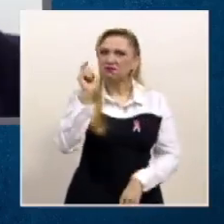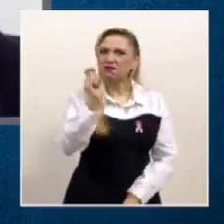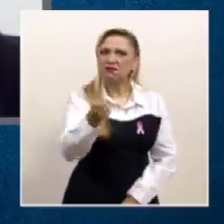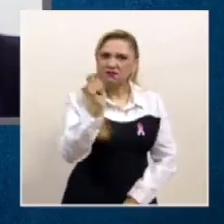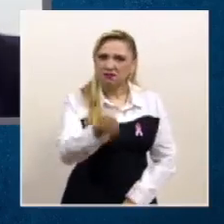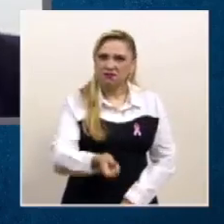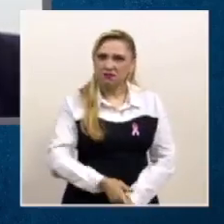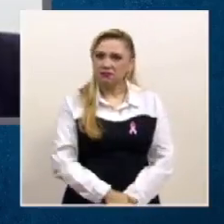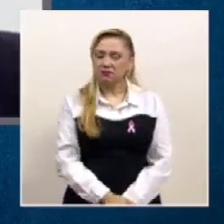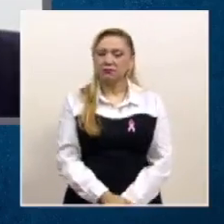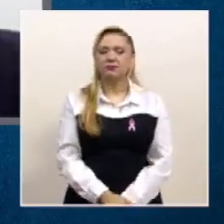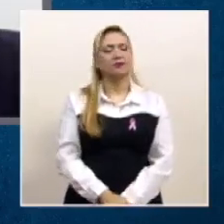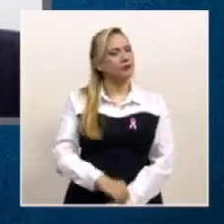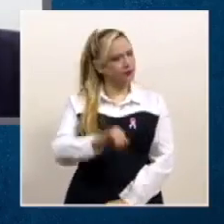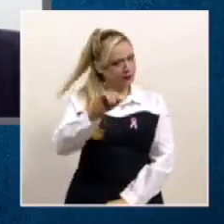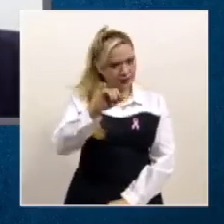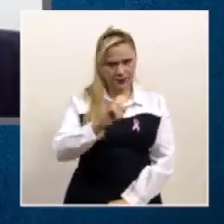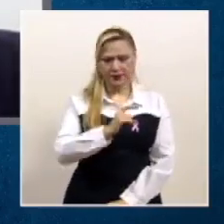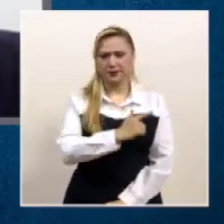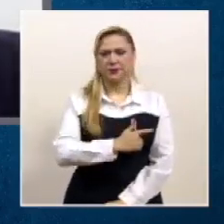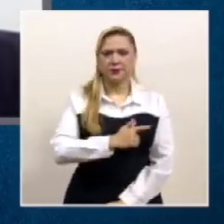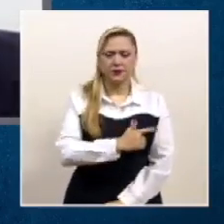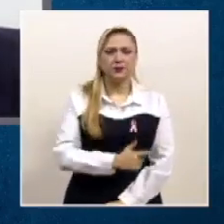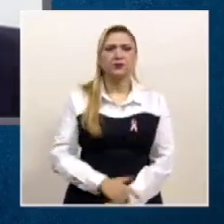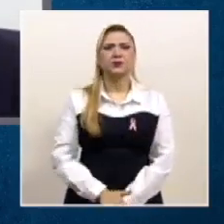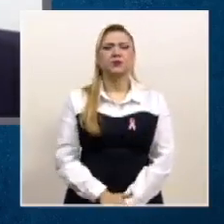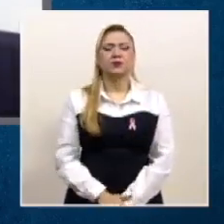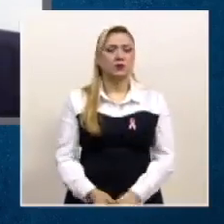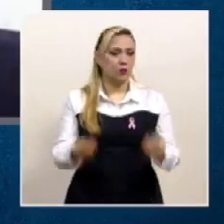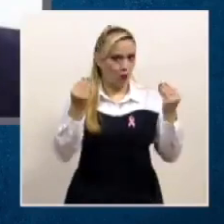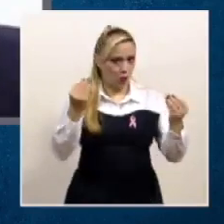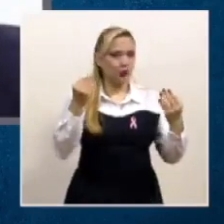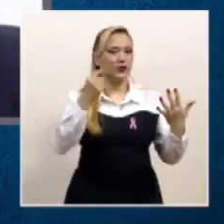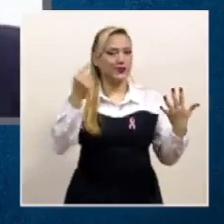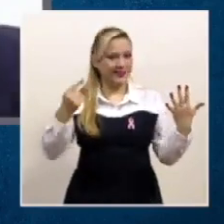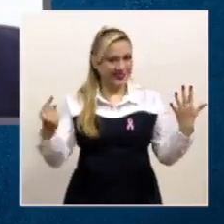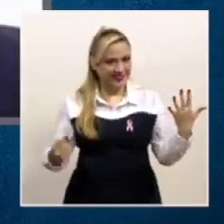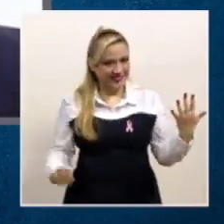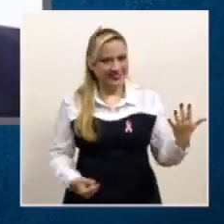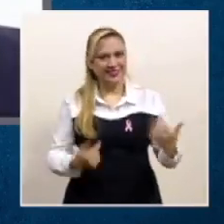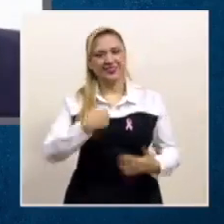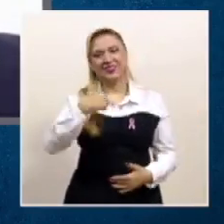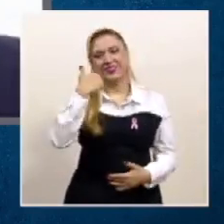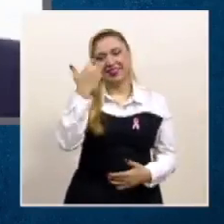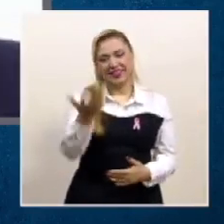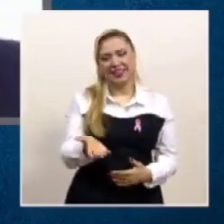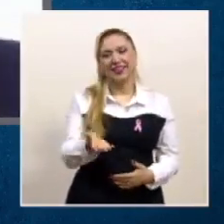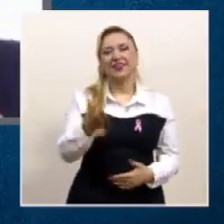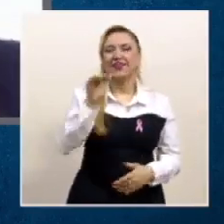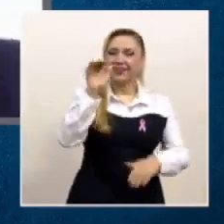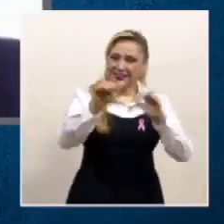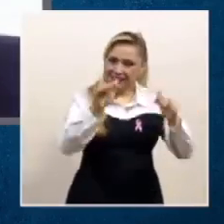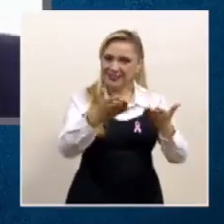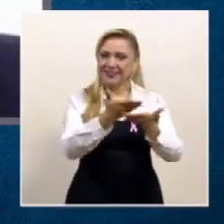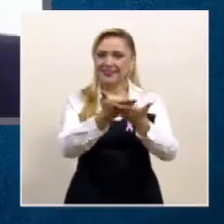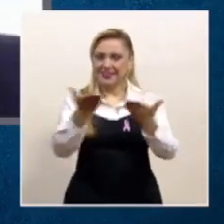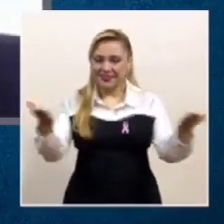la estudie? Claro que sí, bueno, de hecho, muchos. Me gustaría invitarles a que